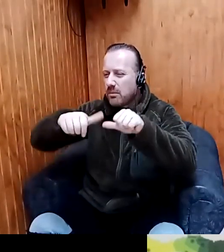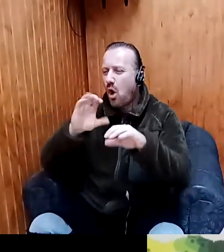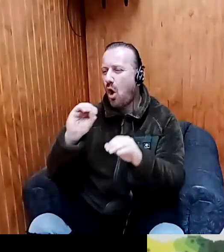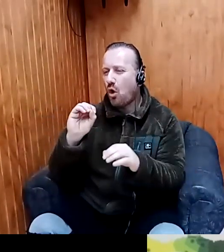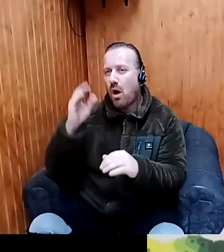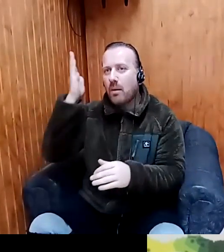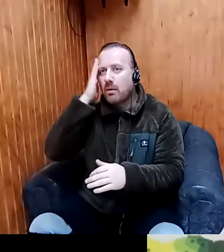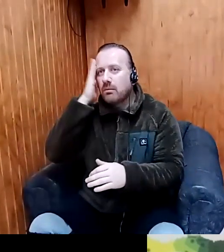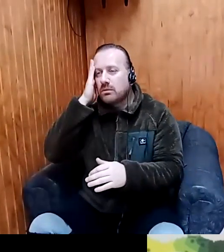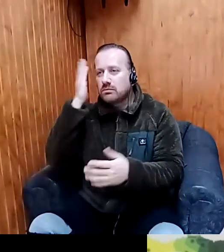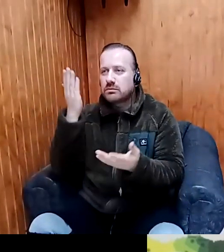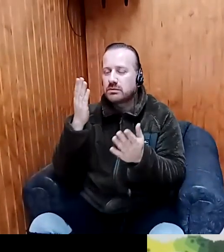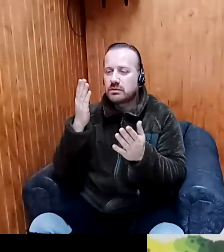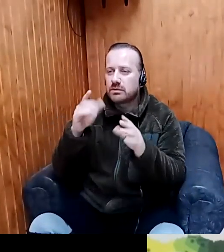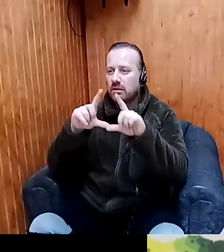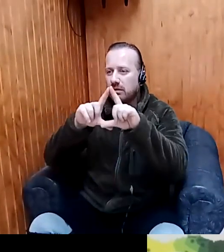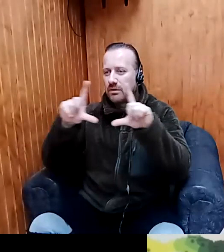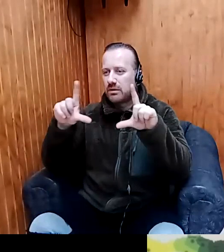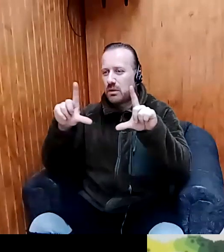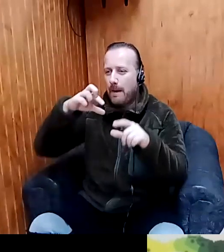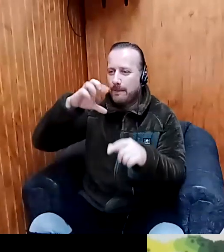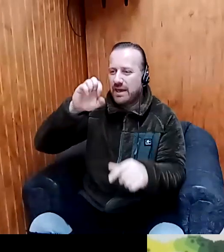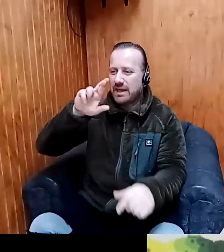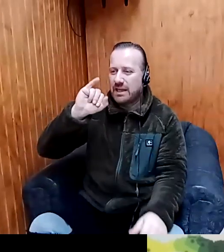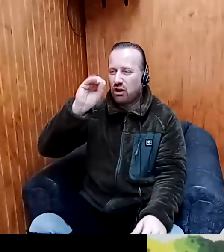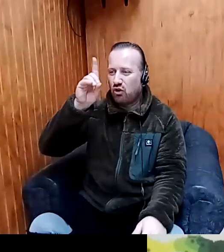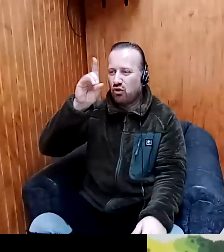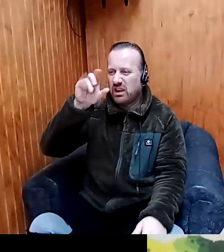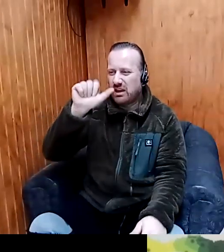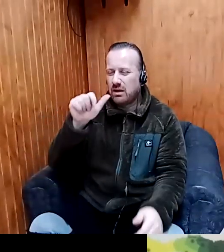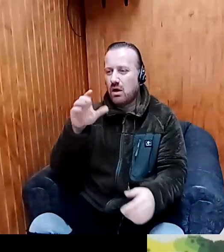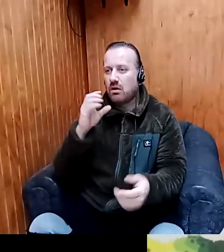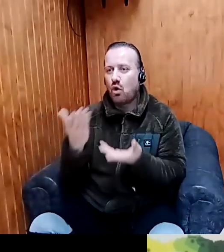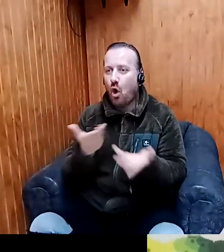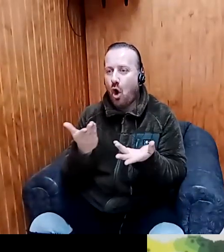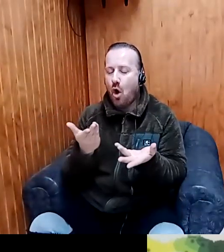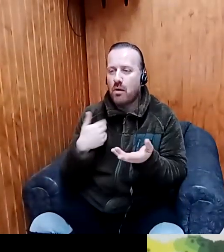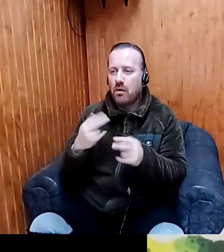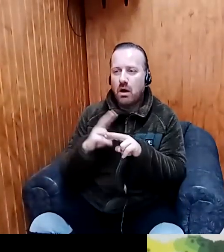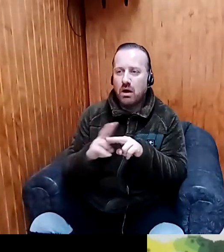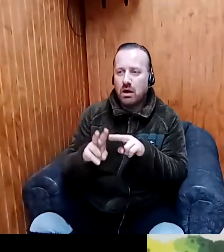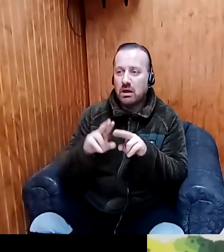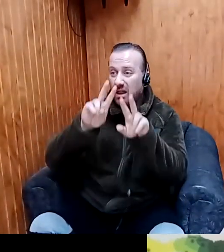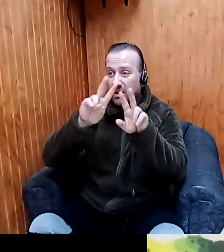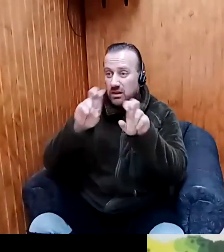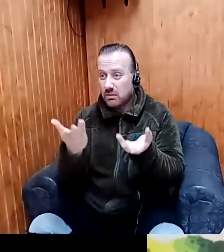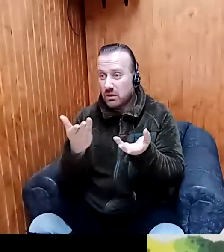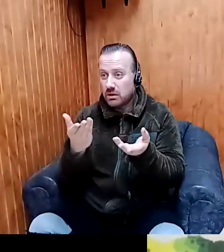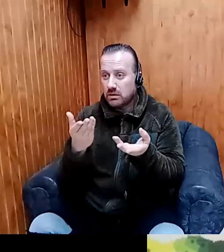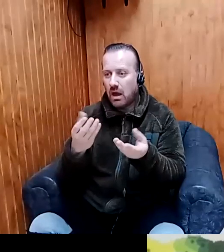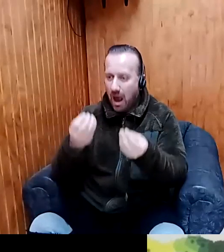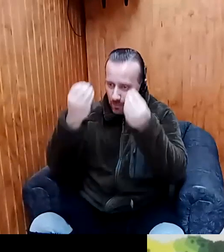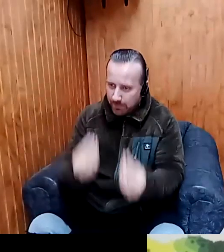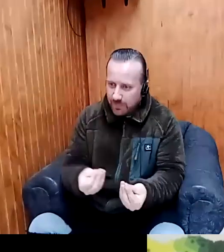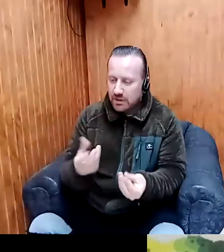periódica, o memorizar la formulación orgánica. Entonces, la cuestión es, ¿cómo hacemos que estos contenidos sean útiles, que